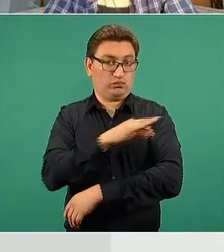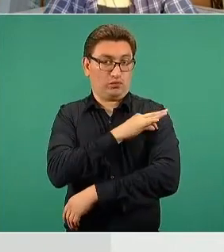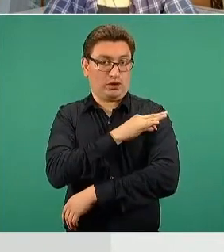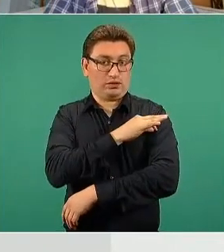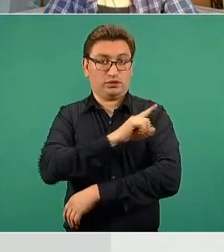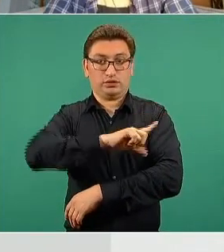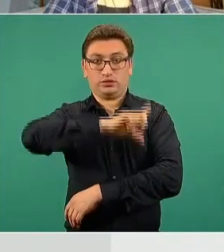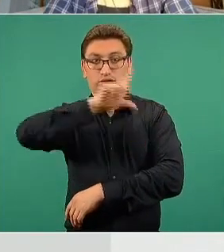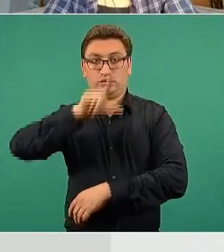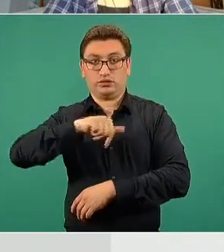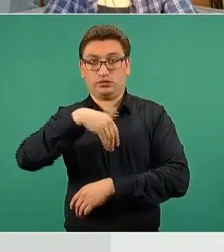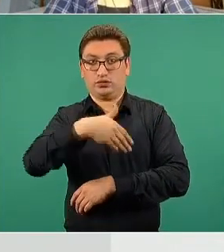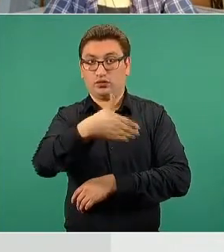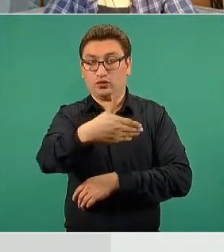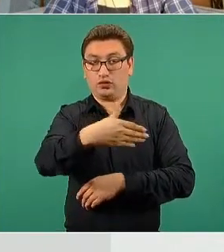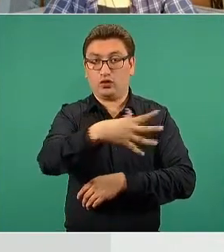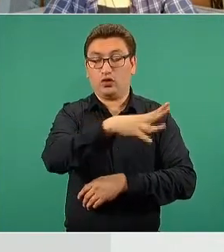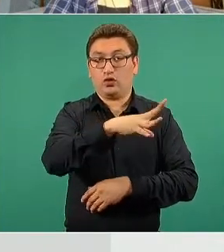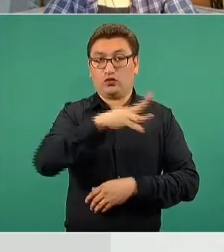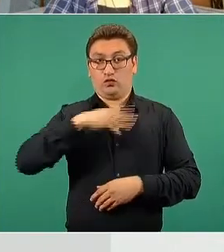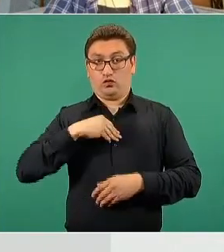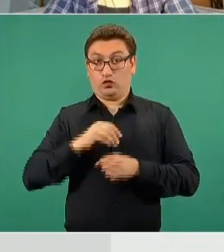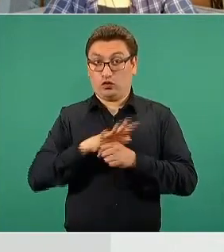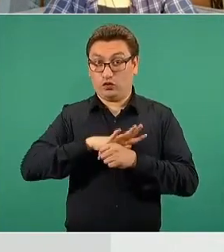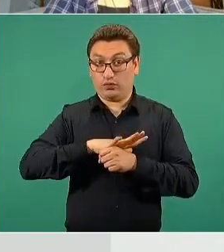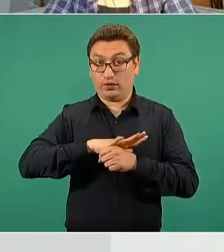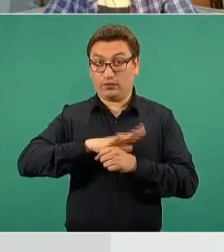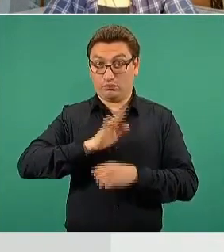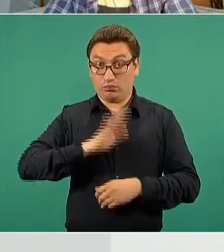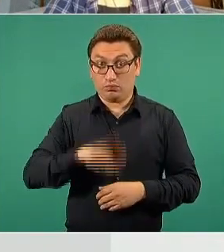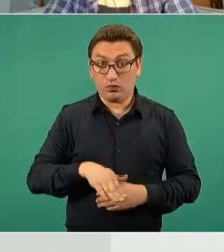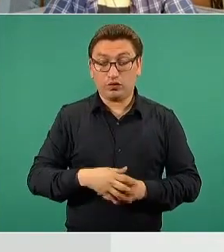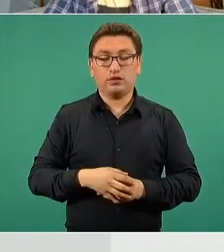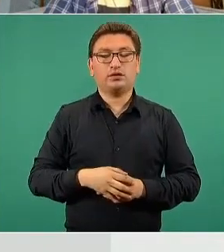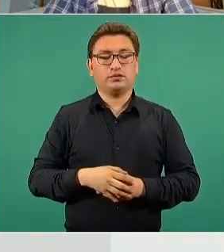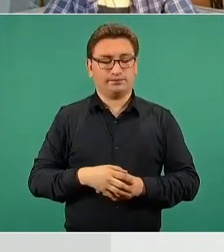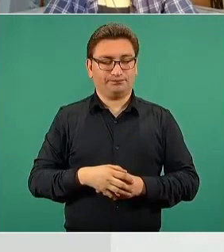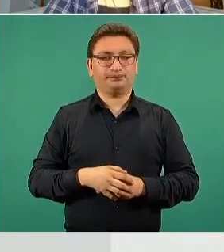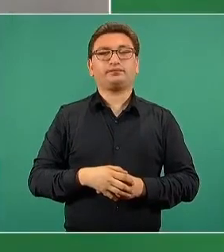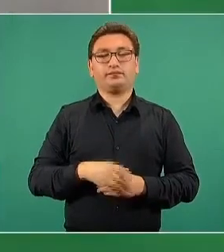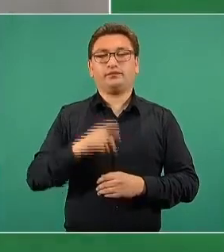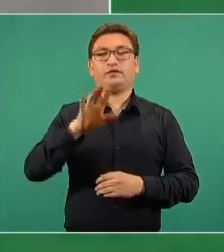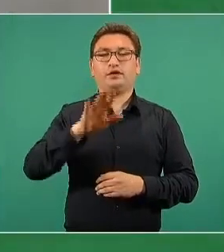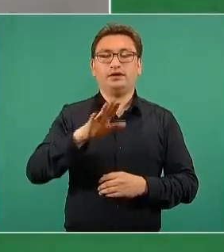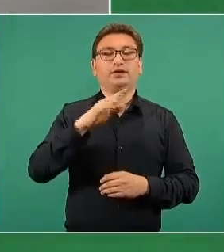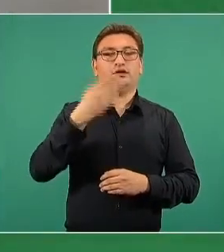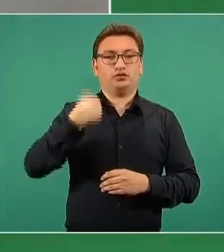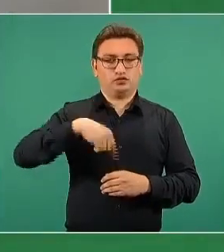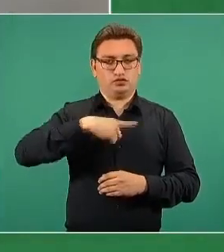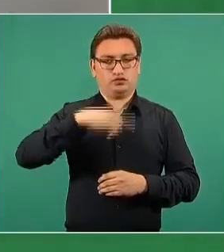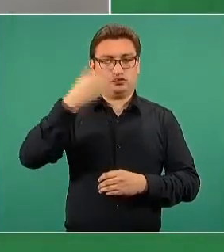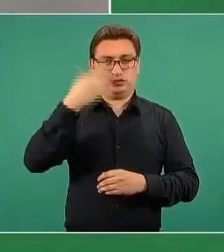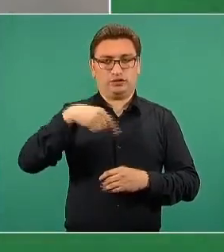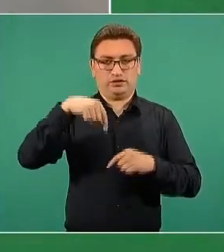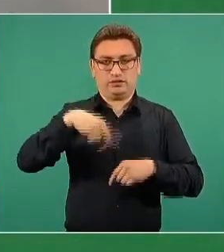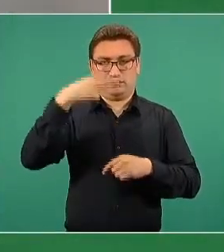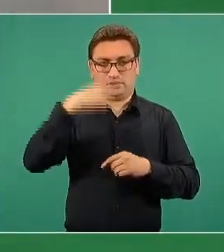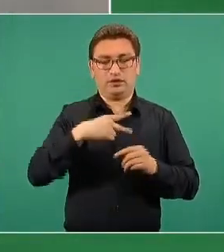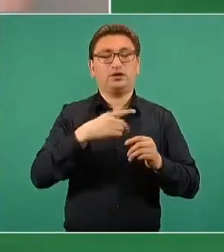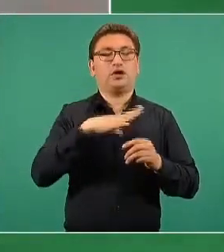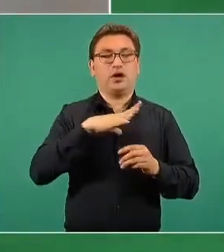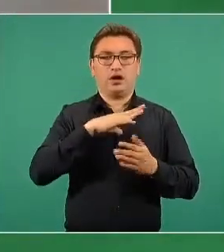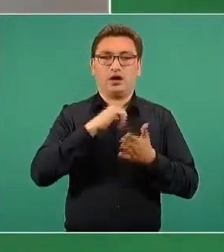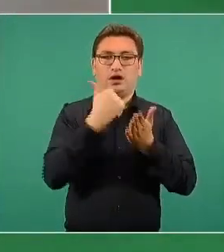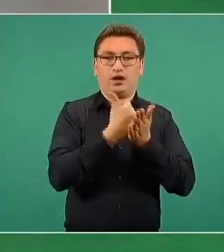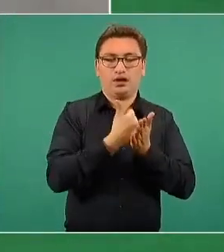COVID al grado de fallecer? Juan, afortunadamente, todas las vacunas con las que contamos en nuestro país y en